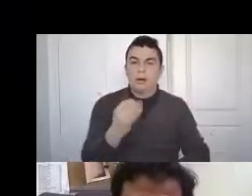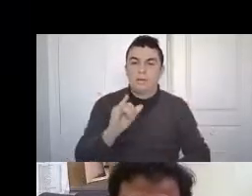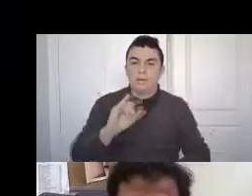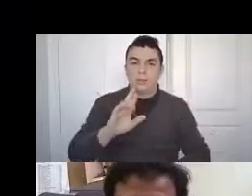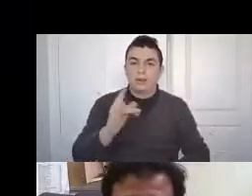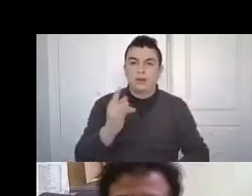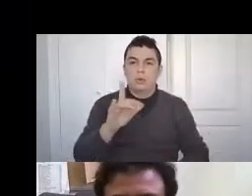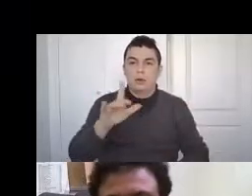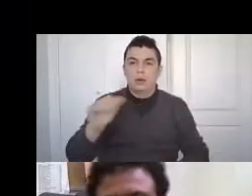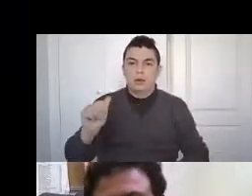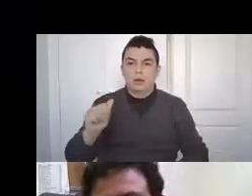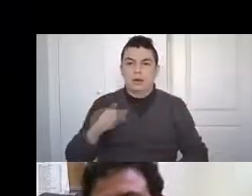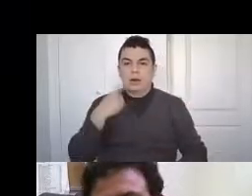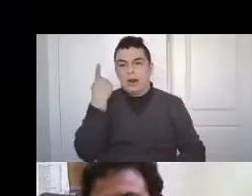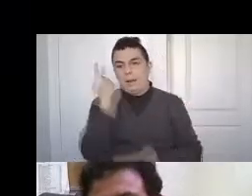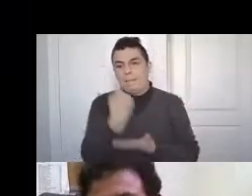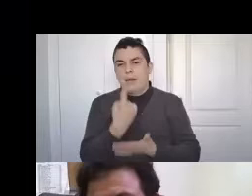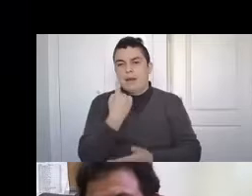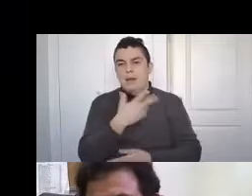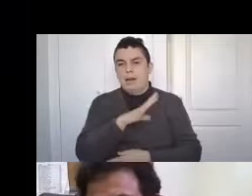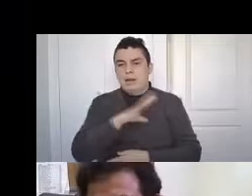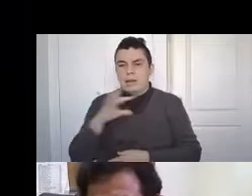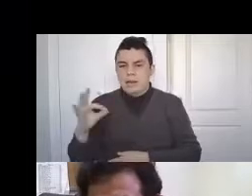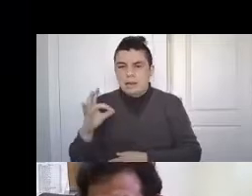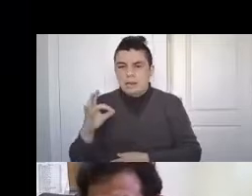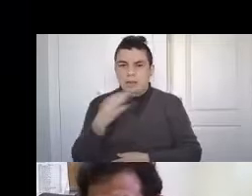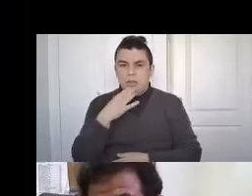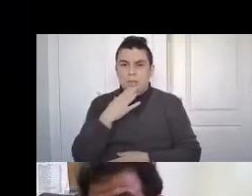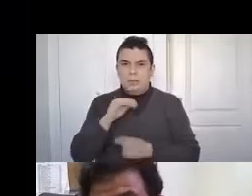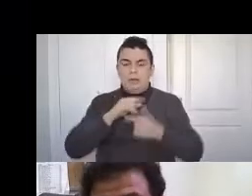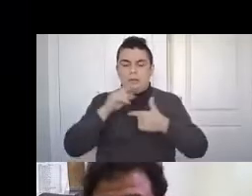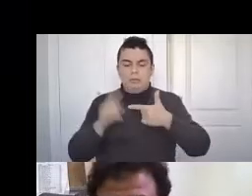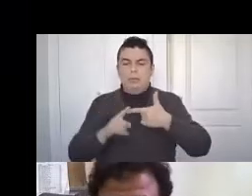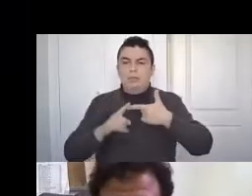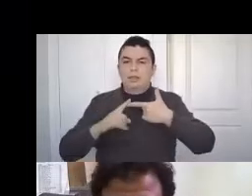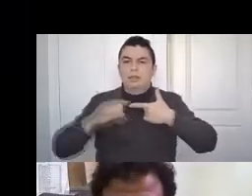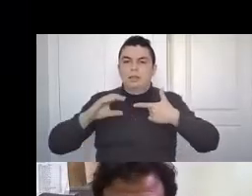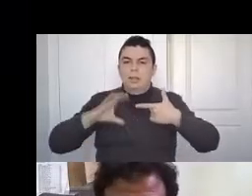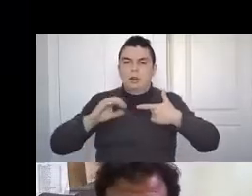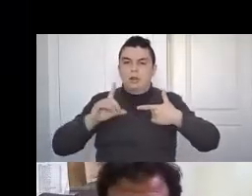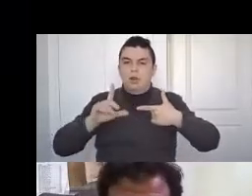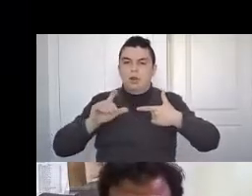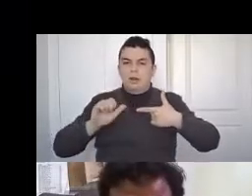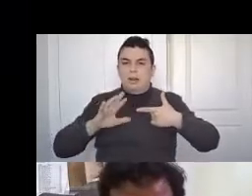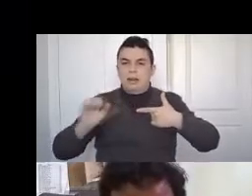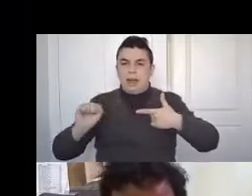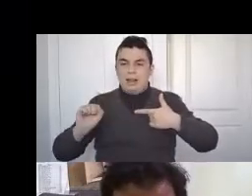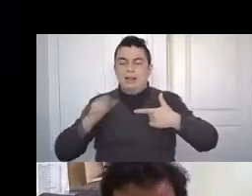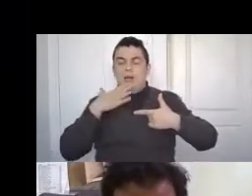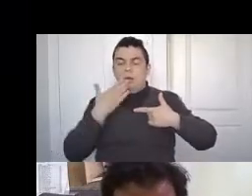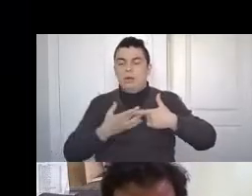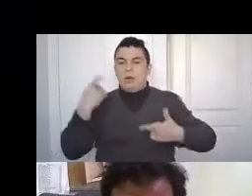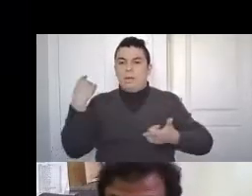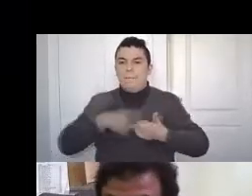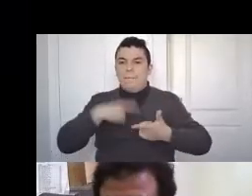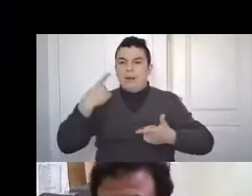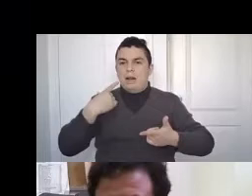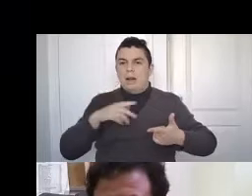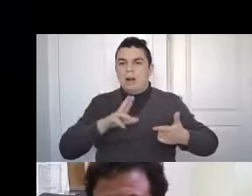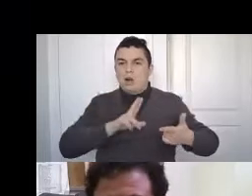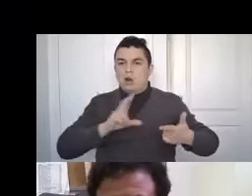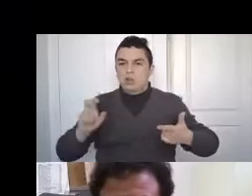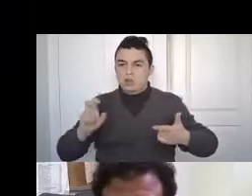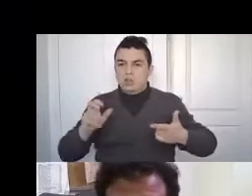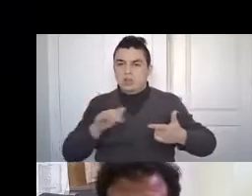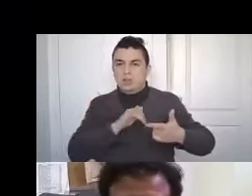mediados de 1500, ¿cierto? El cólera, en una gran epidemia en 1800, que después se repitió